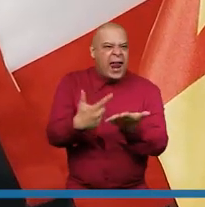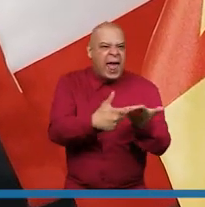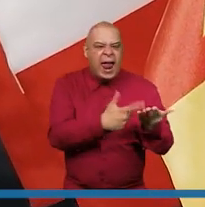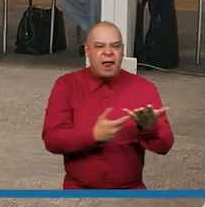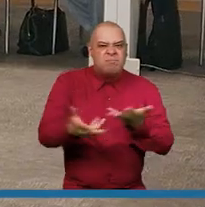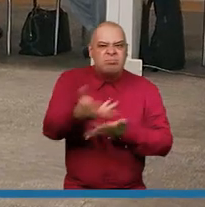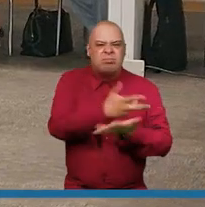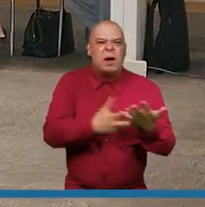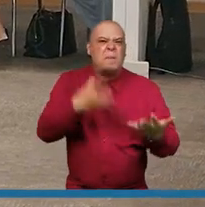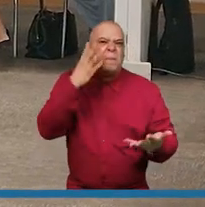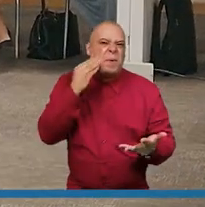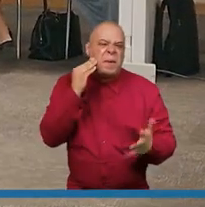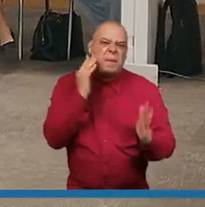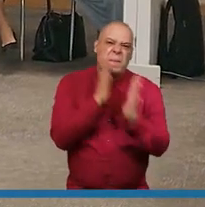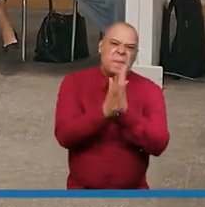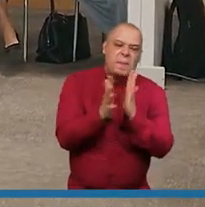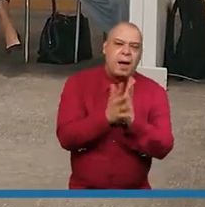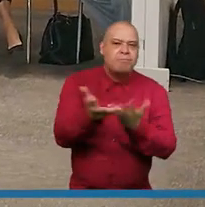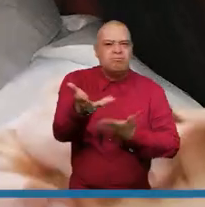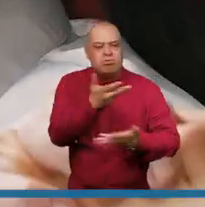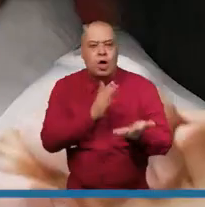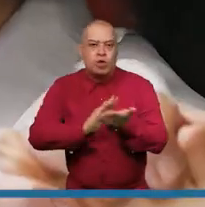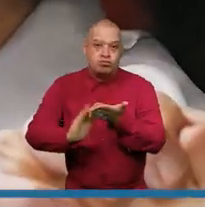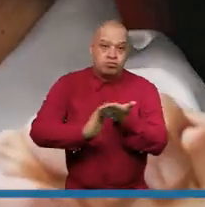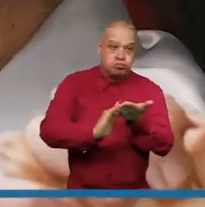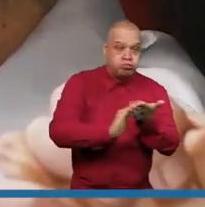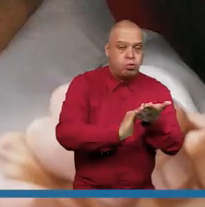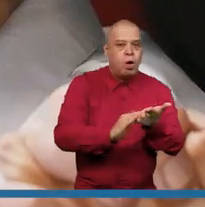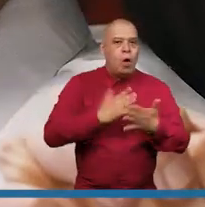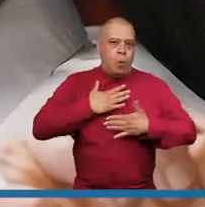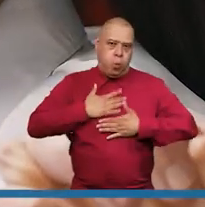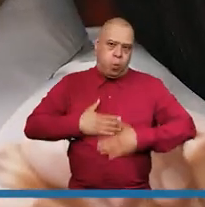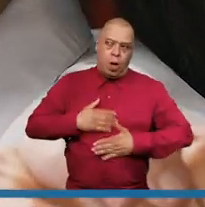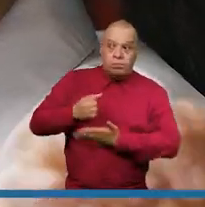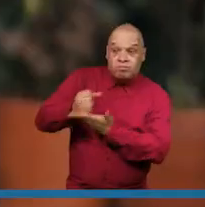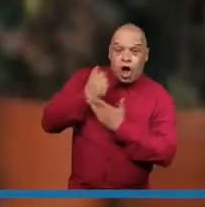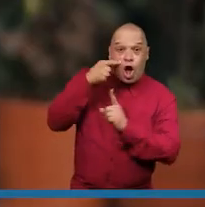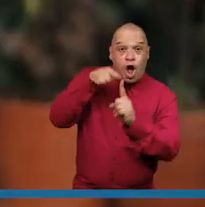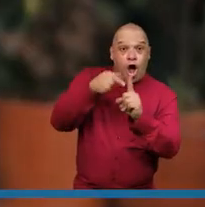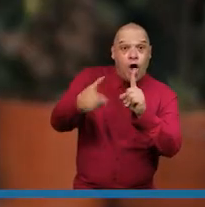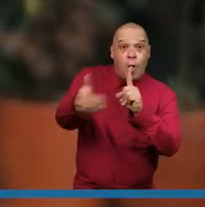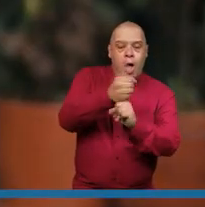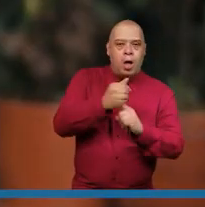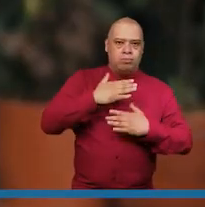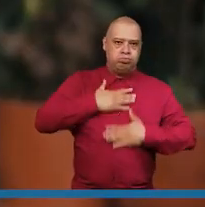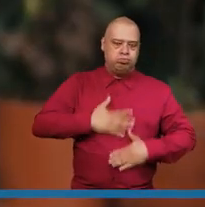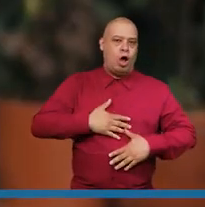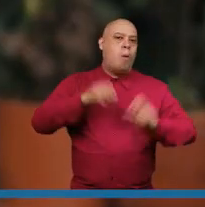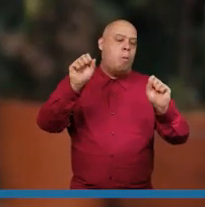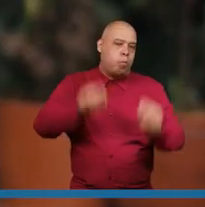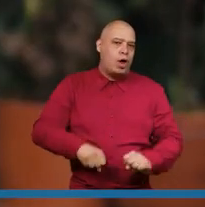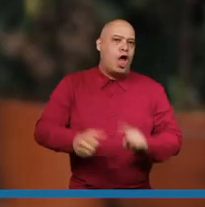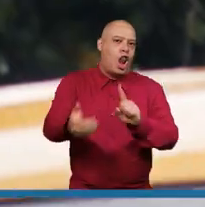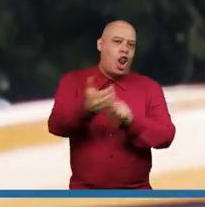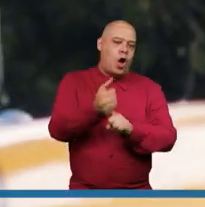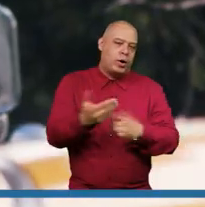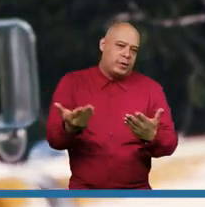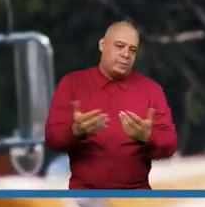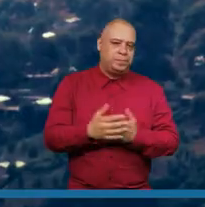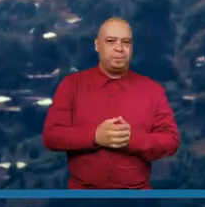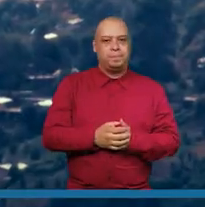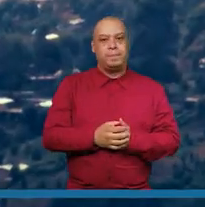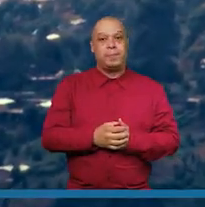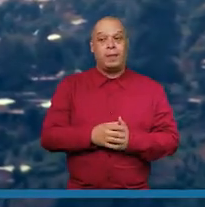debate, de compartir la experiencia, se pueden plantear soluciones que pueden ayudar a conseguir el objetivo final.